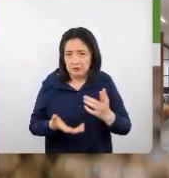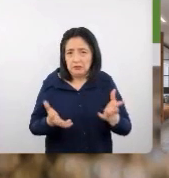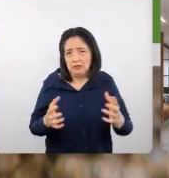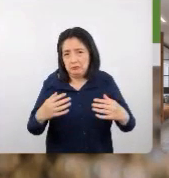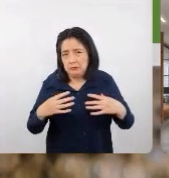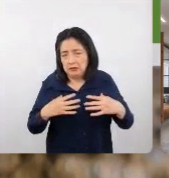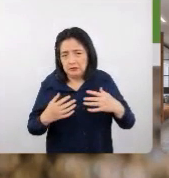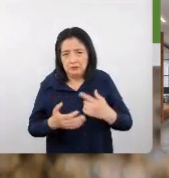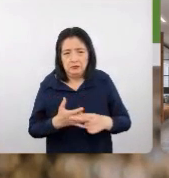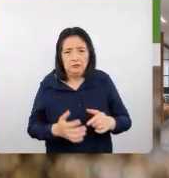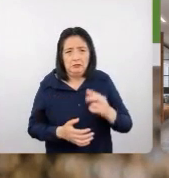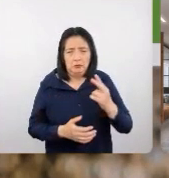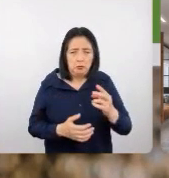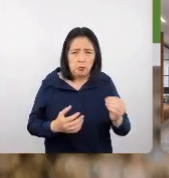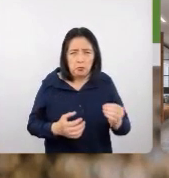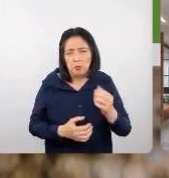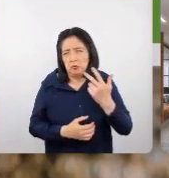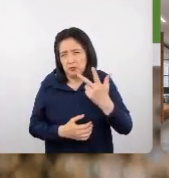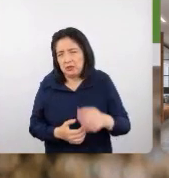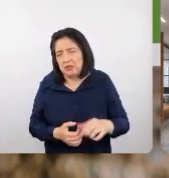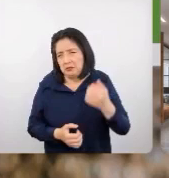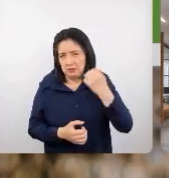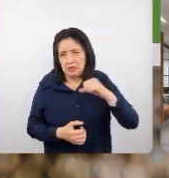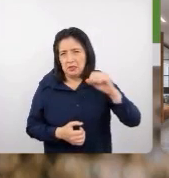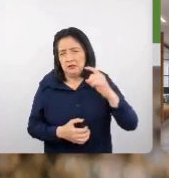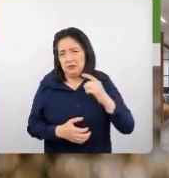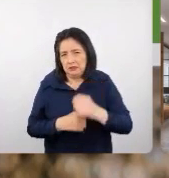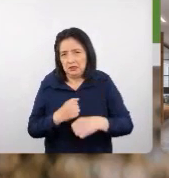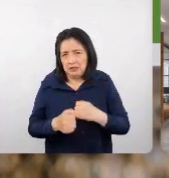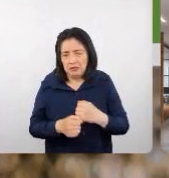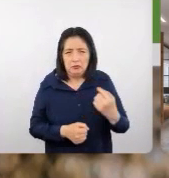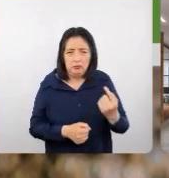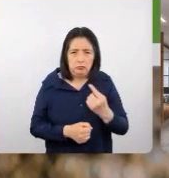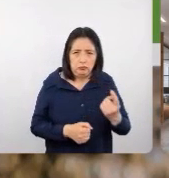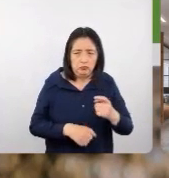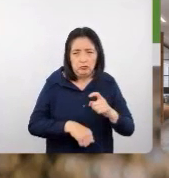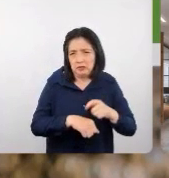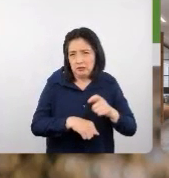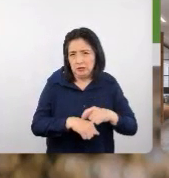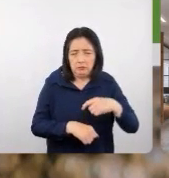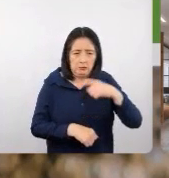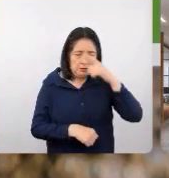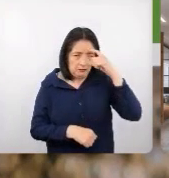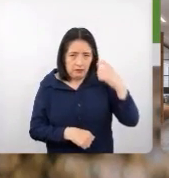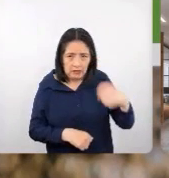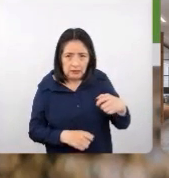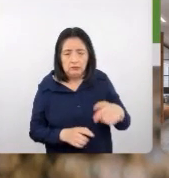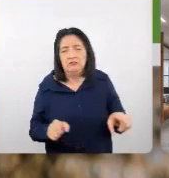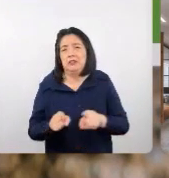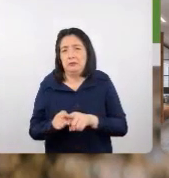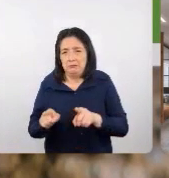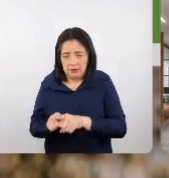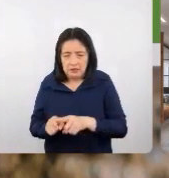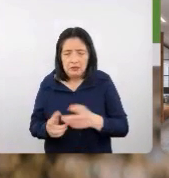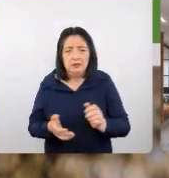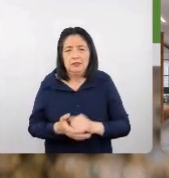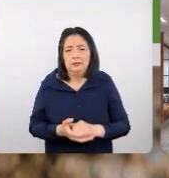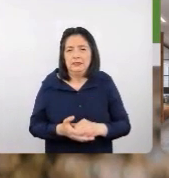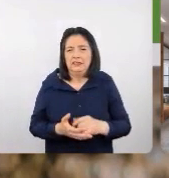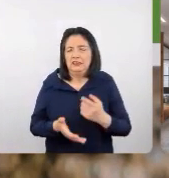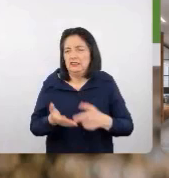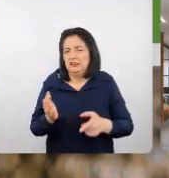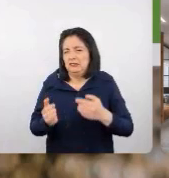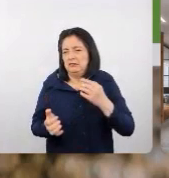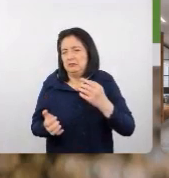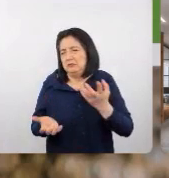vacacional de 2 o 3 viajes al año. No solamente la del periodo que estamos hablando, que es la del verano, sino también en los fines de